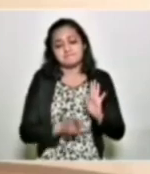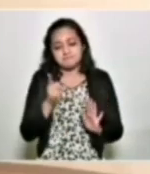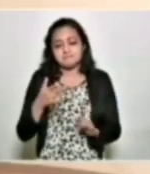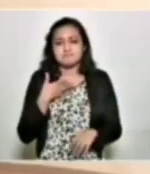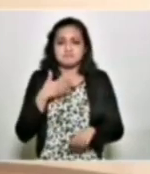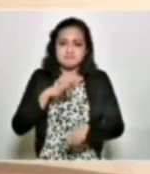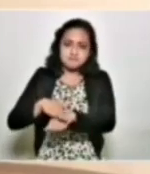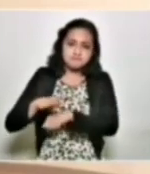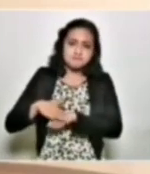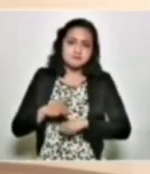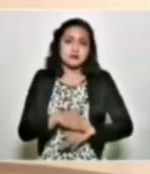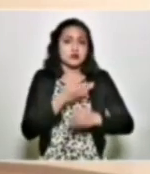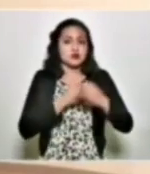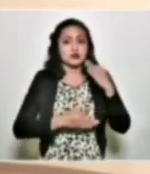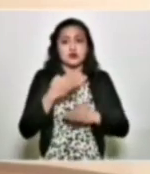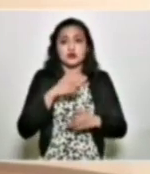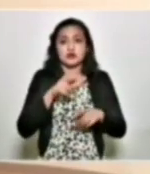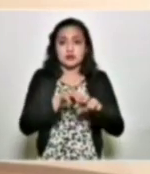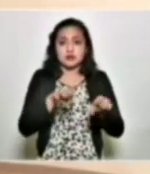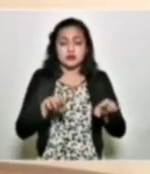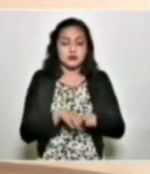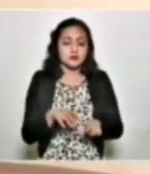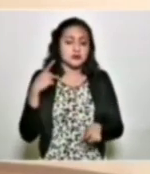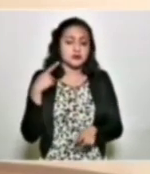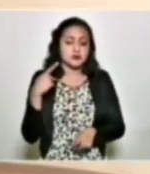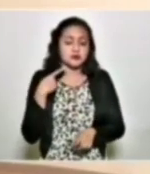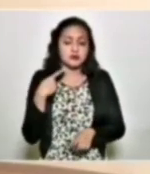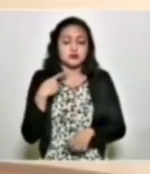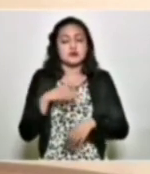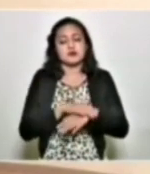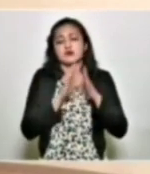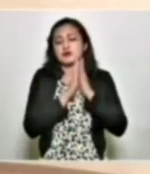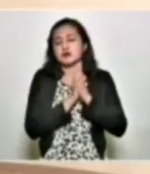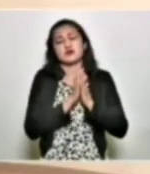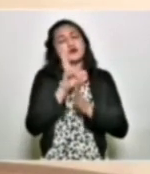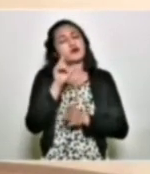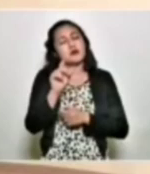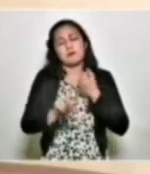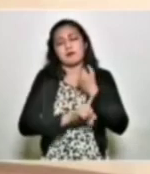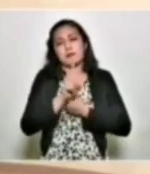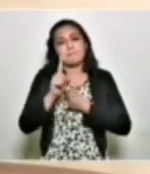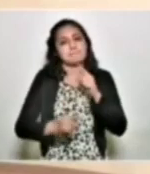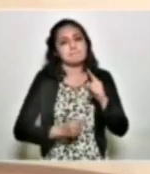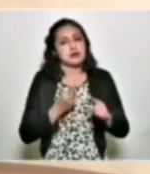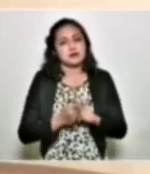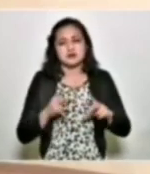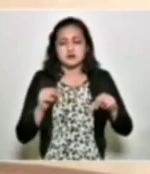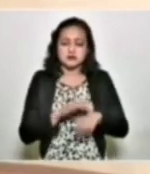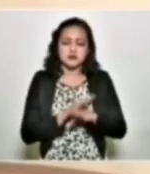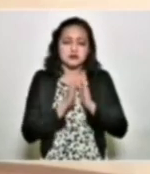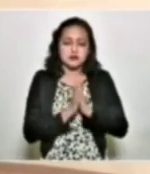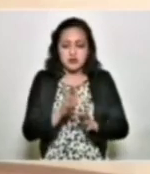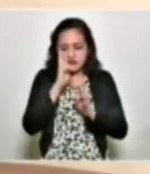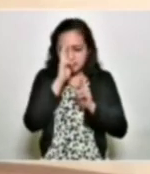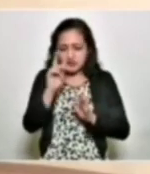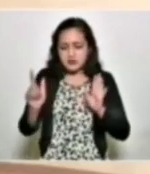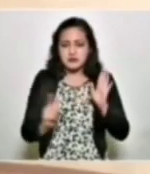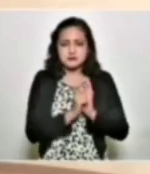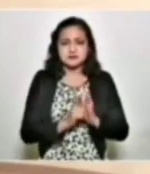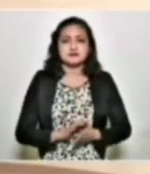yo llamo a todos todos los equipos políticos a que no se metan en problemas que respeten la